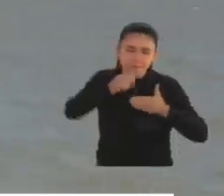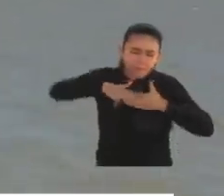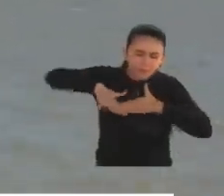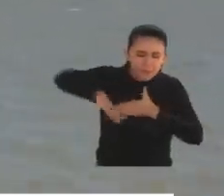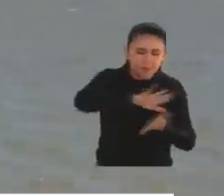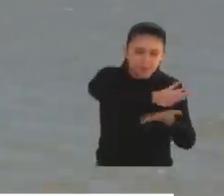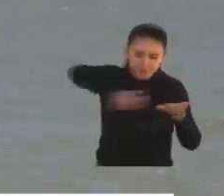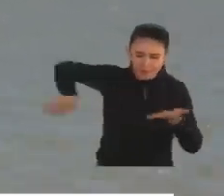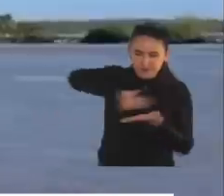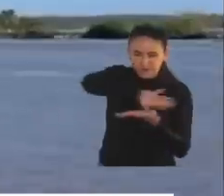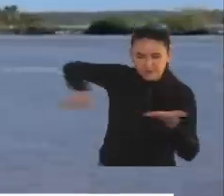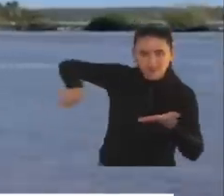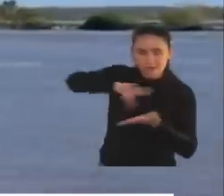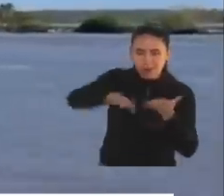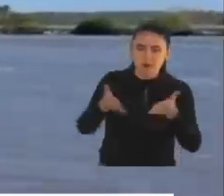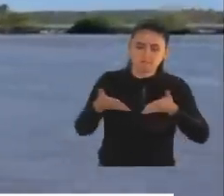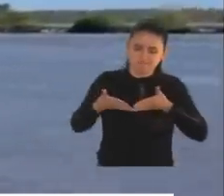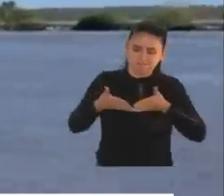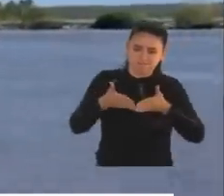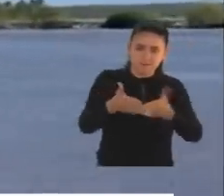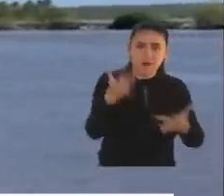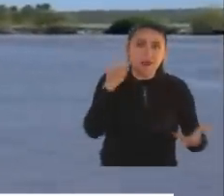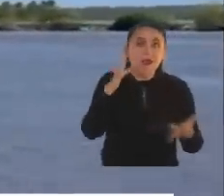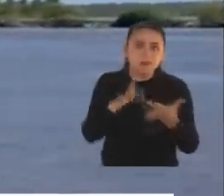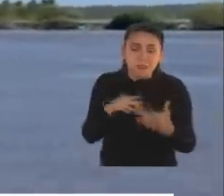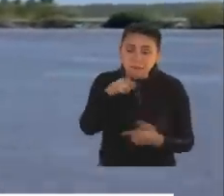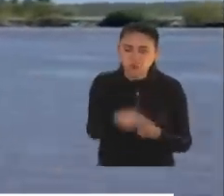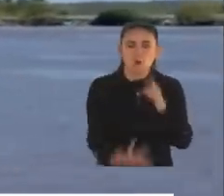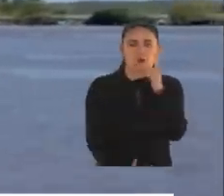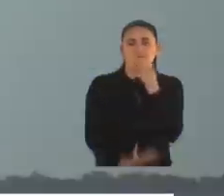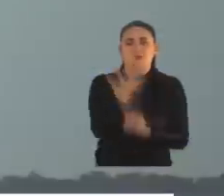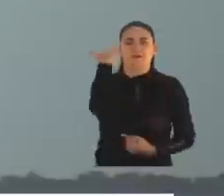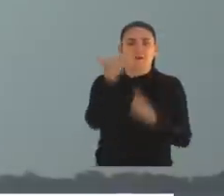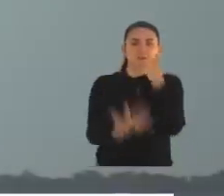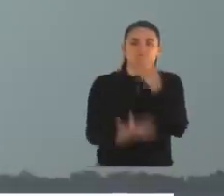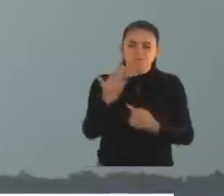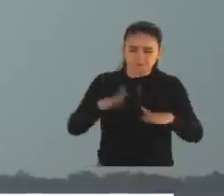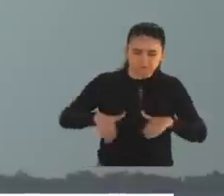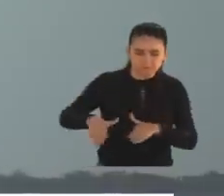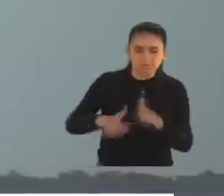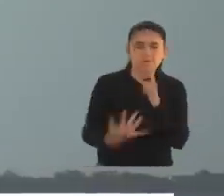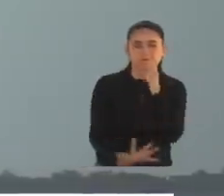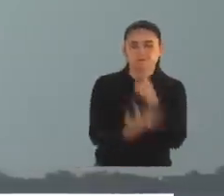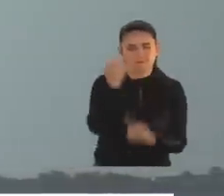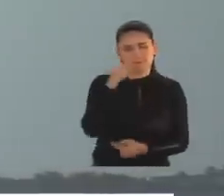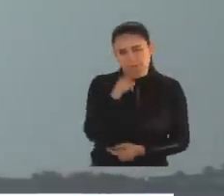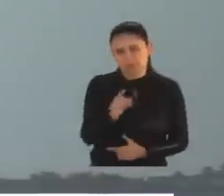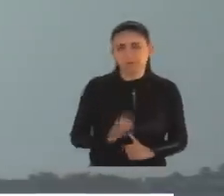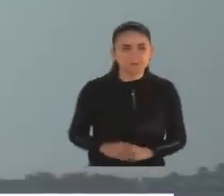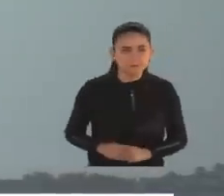generado durante todo este tiempo y durante décadas afectaciones en el canal navegable de la ciudad.